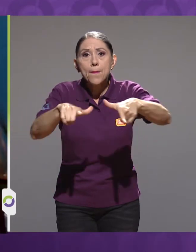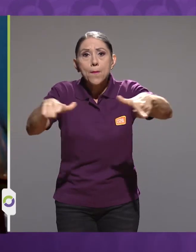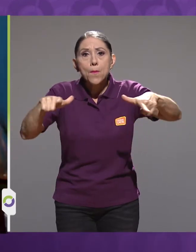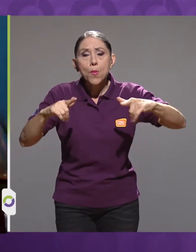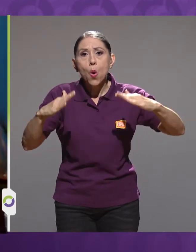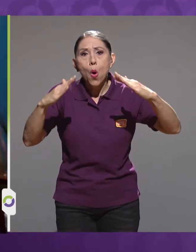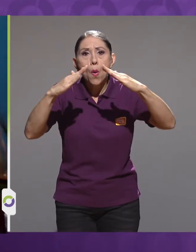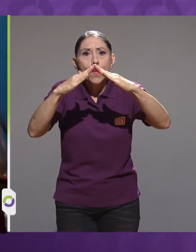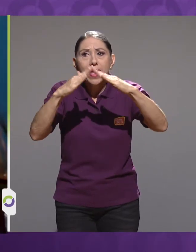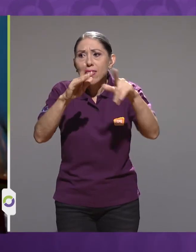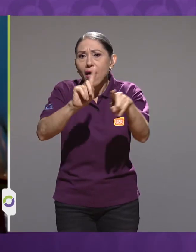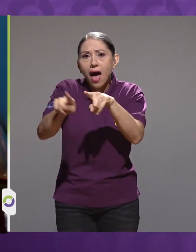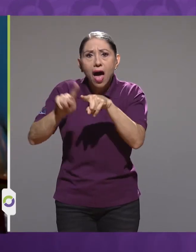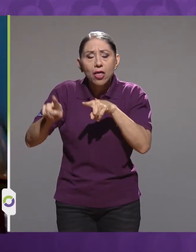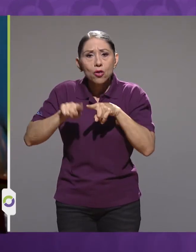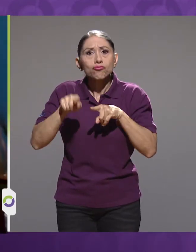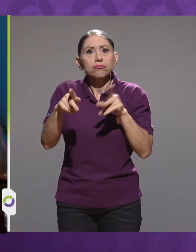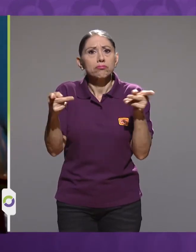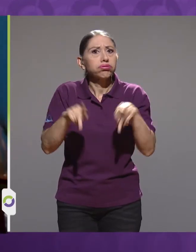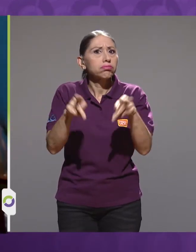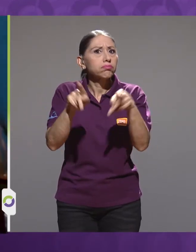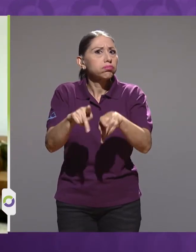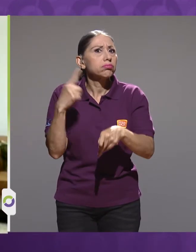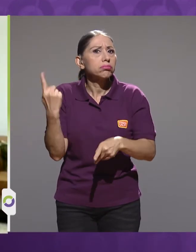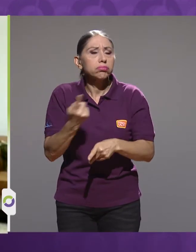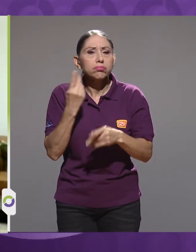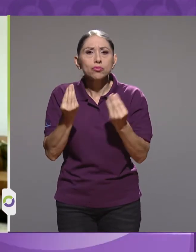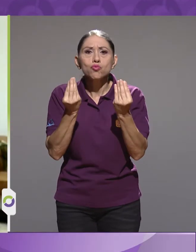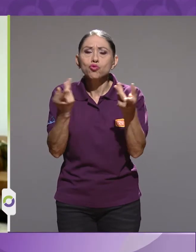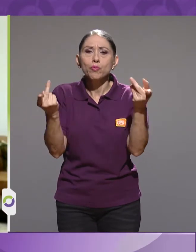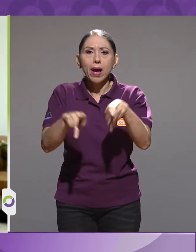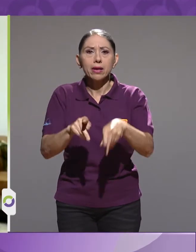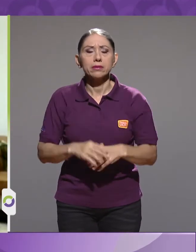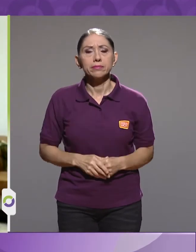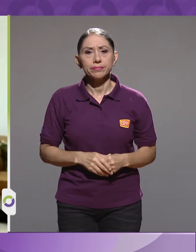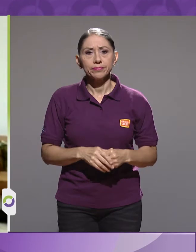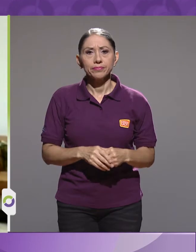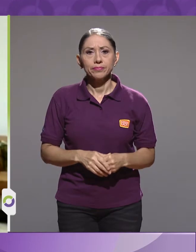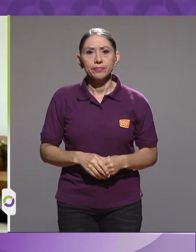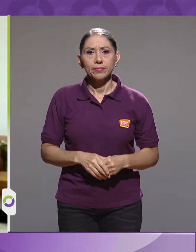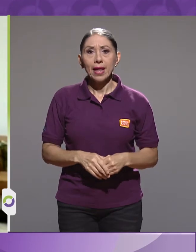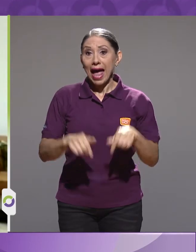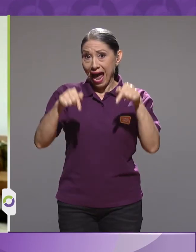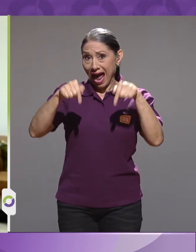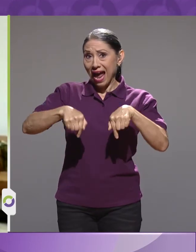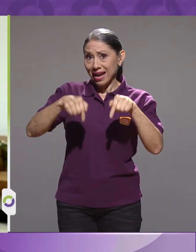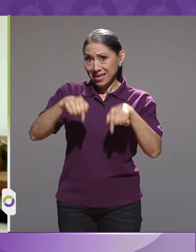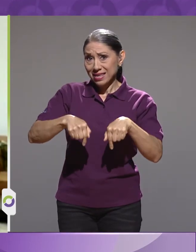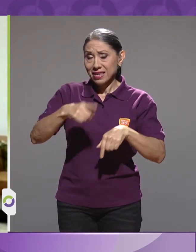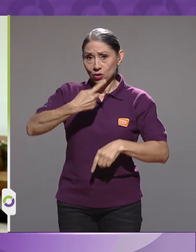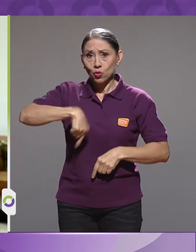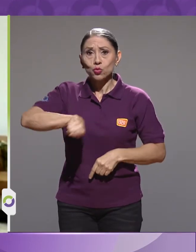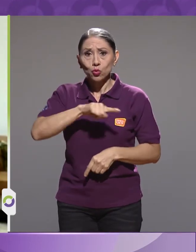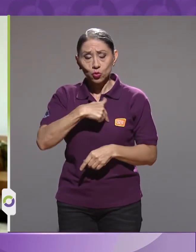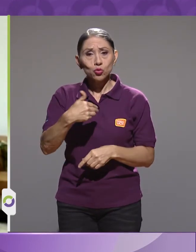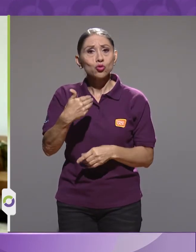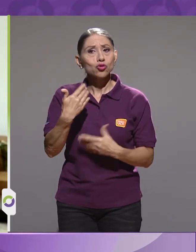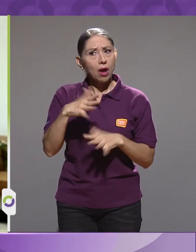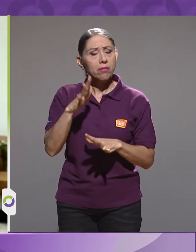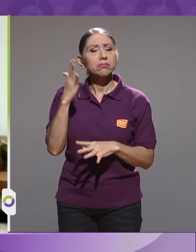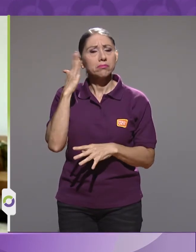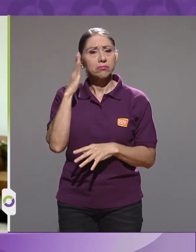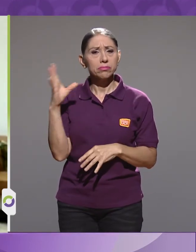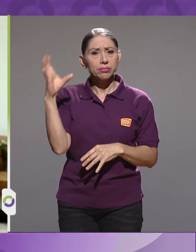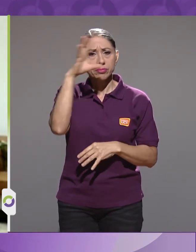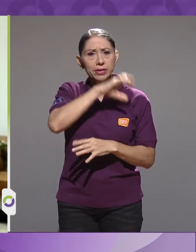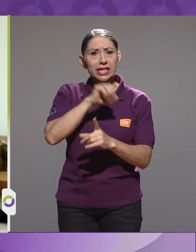las cosas que mayormente encontramos. Ayer mismo tuvimos casos